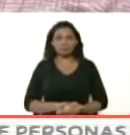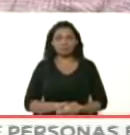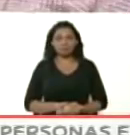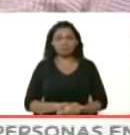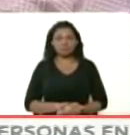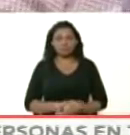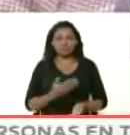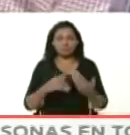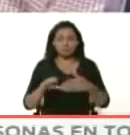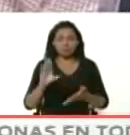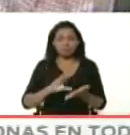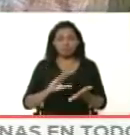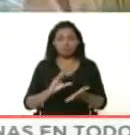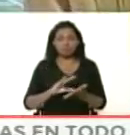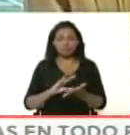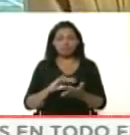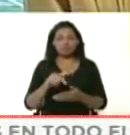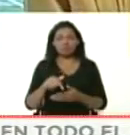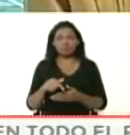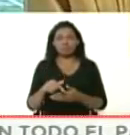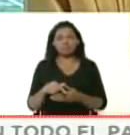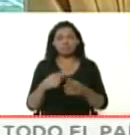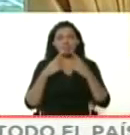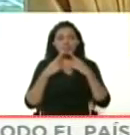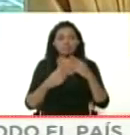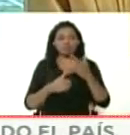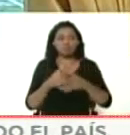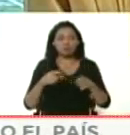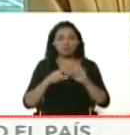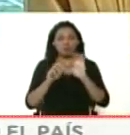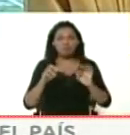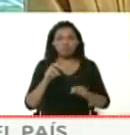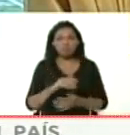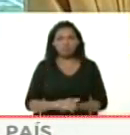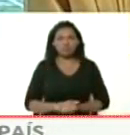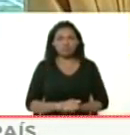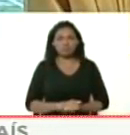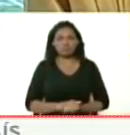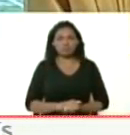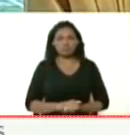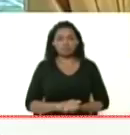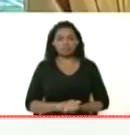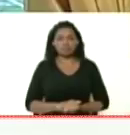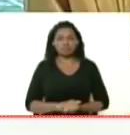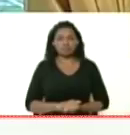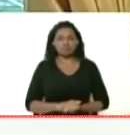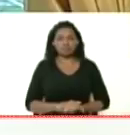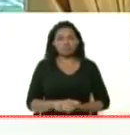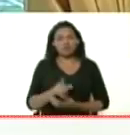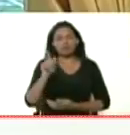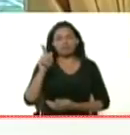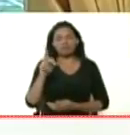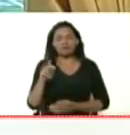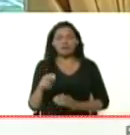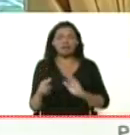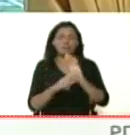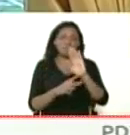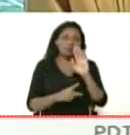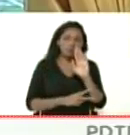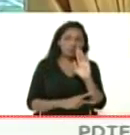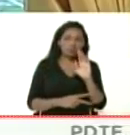Vámonos al Centro de Beneficio Cárnico Pedro Pérez Delgado, allá en la parroquia Ciudad Bolívar, en la